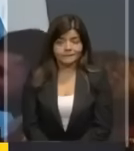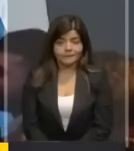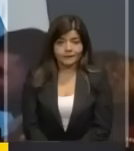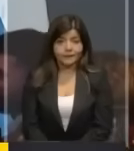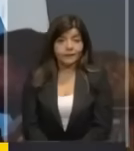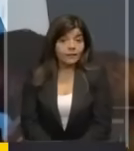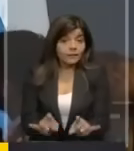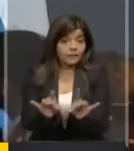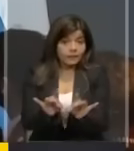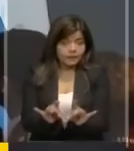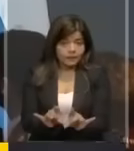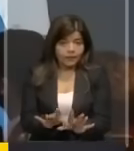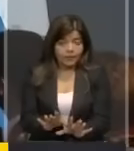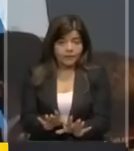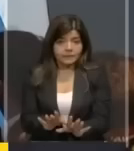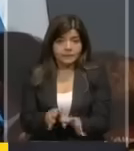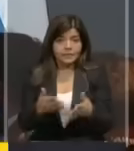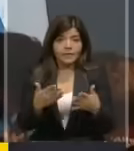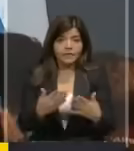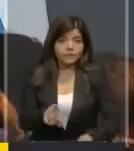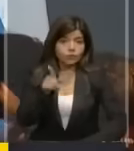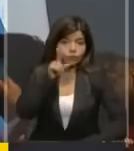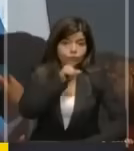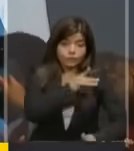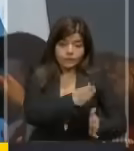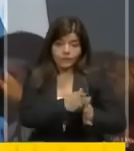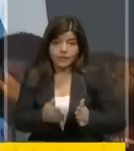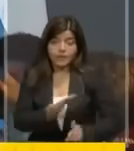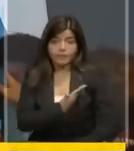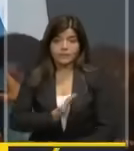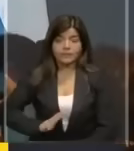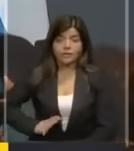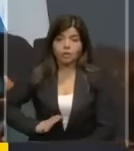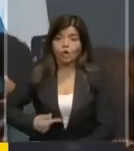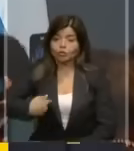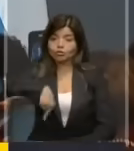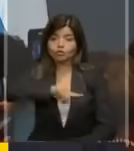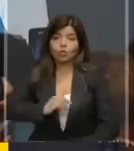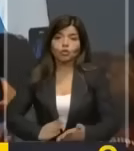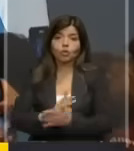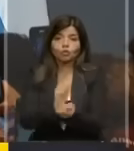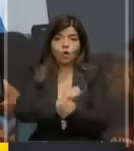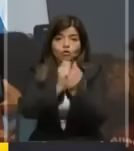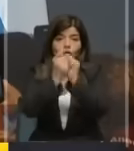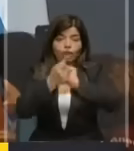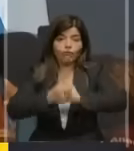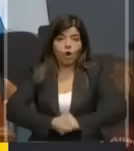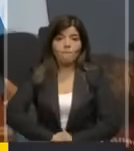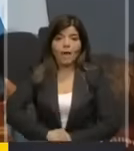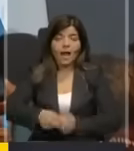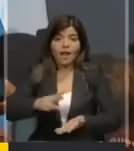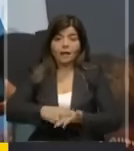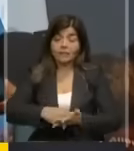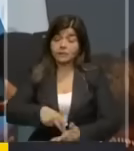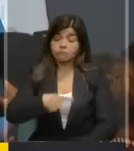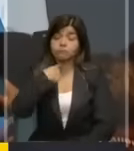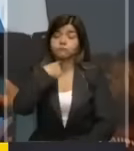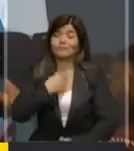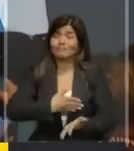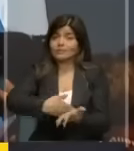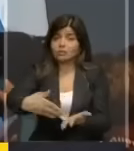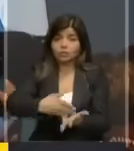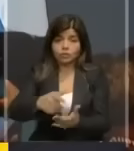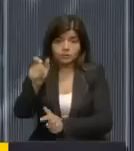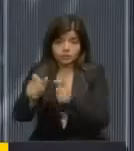Así, una vez finalizado el mandato, podamos comenzar a transformar esta realidad tan trágica para millones de